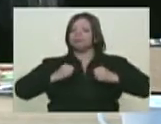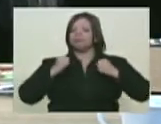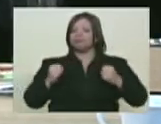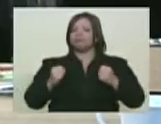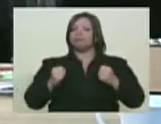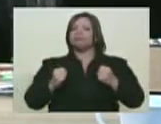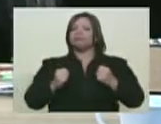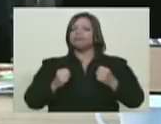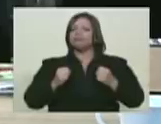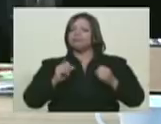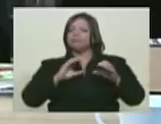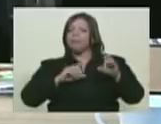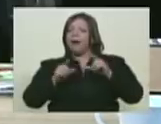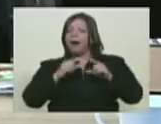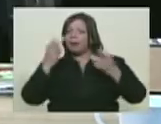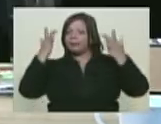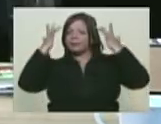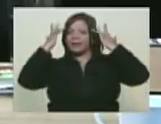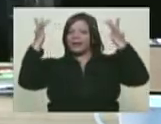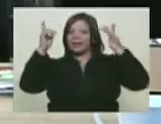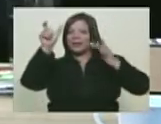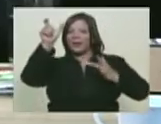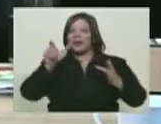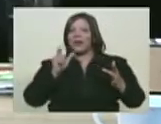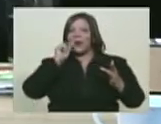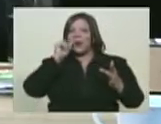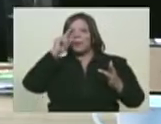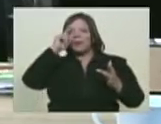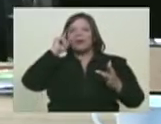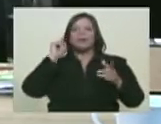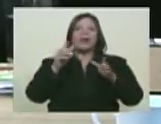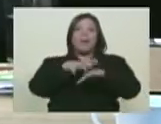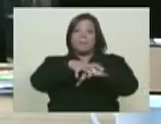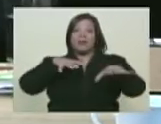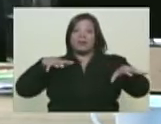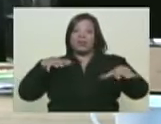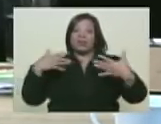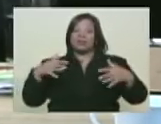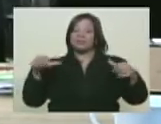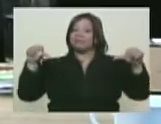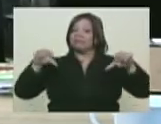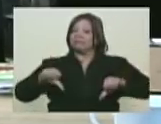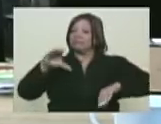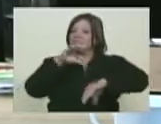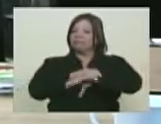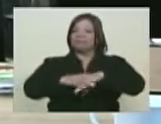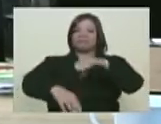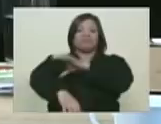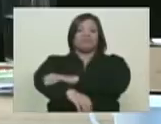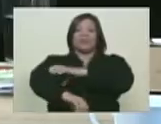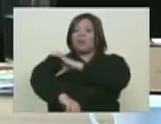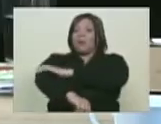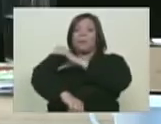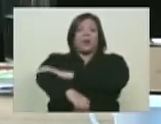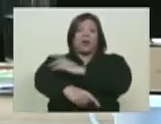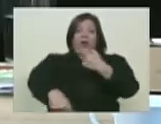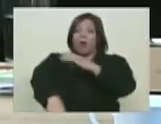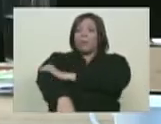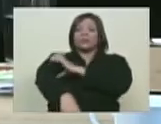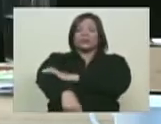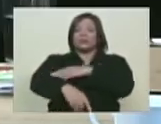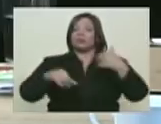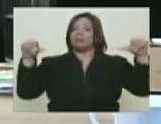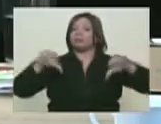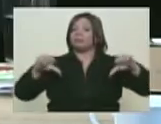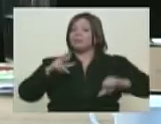y crítico, pero muy inteligente. Pero en general los medios españoles cayeron en manos de la derecha de una manera patética,